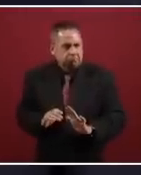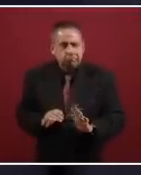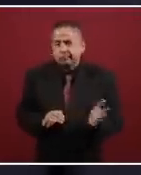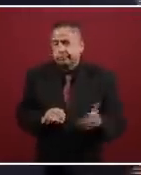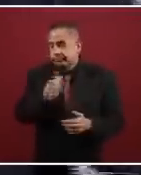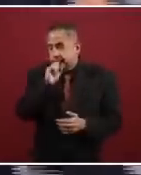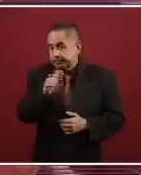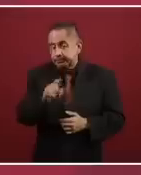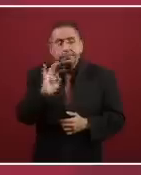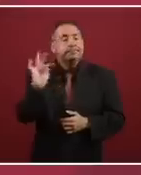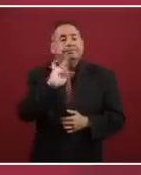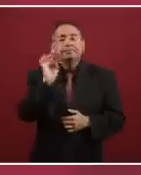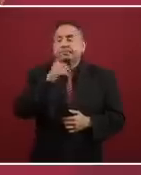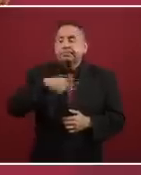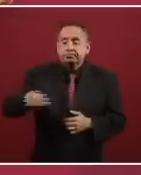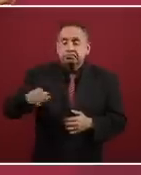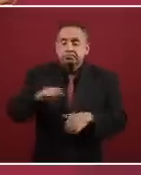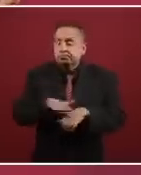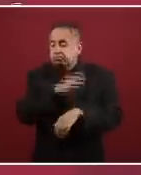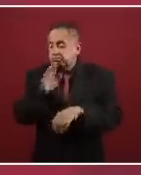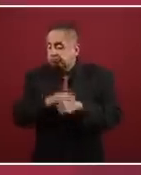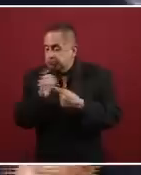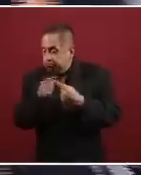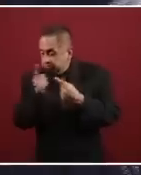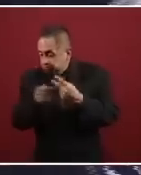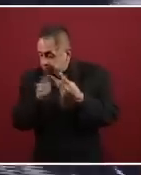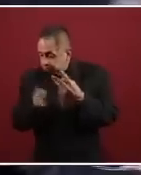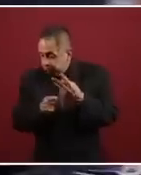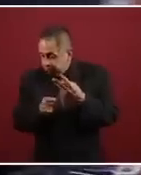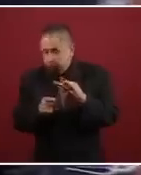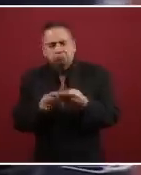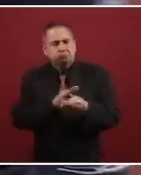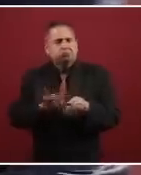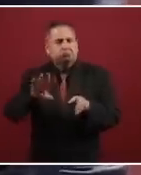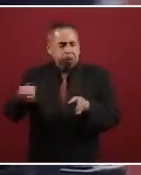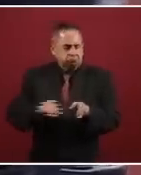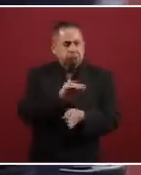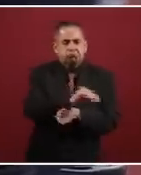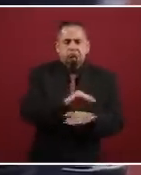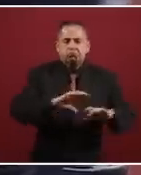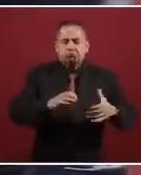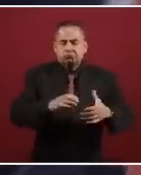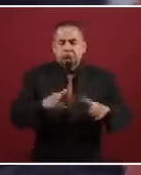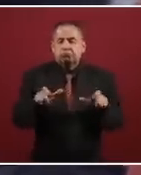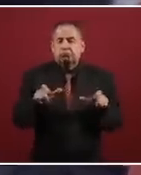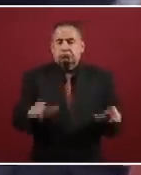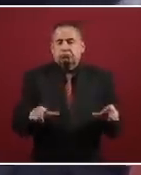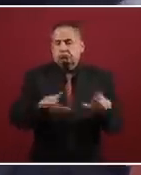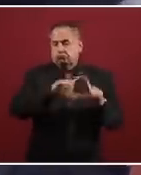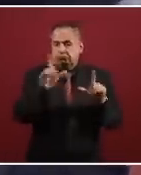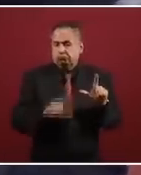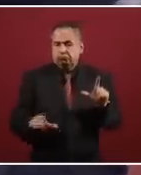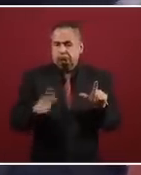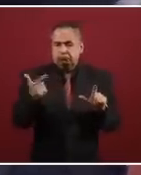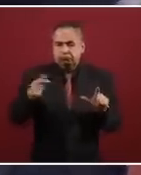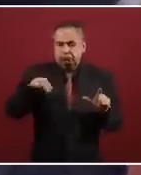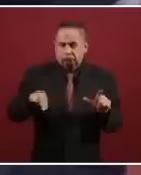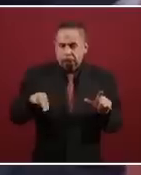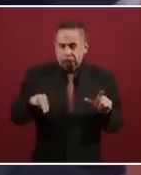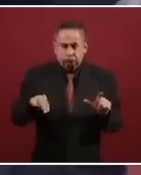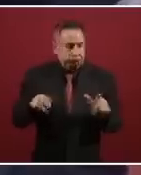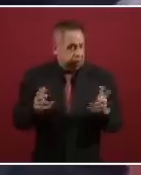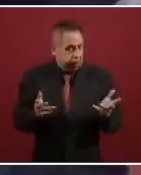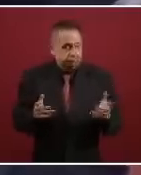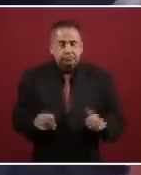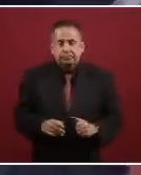si reúnen los requisitos pueden pertenecer a la Guardia